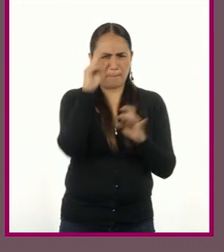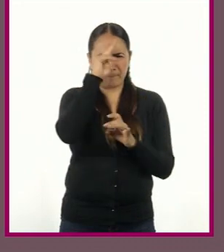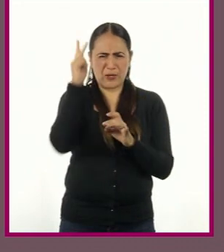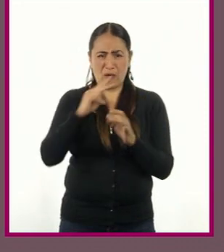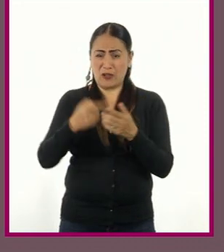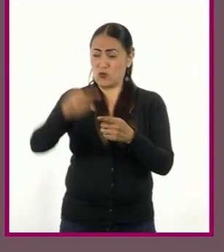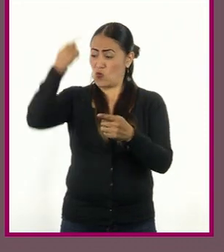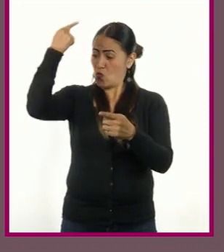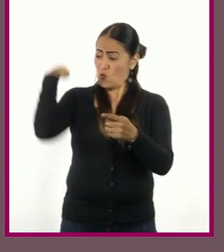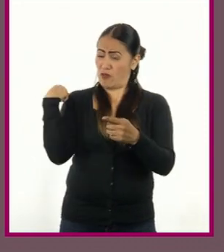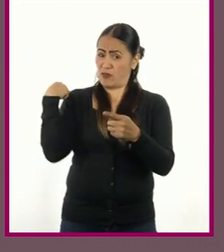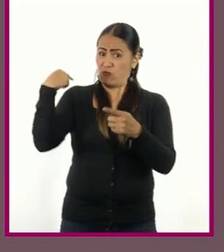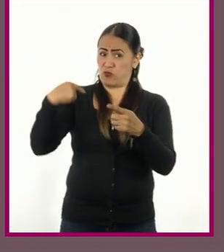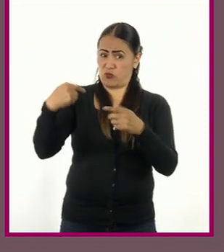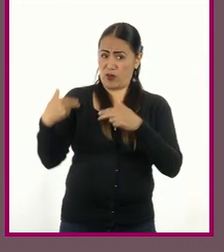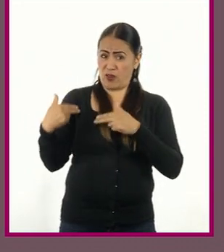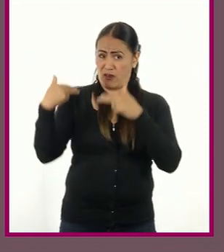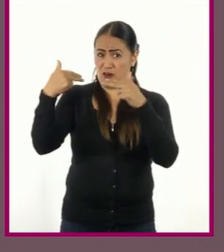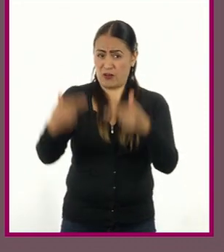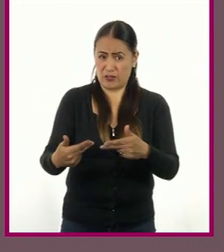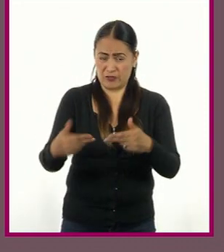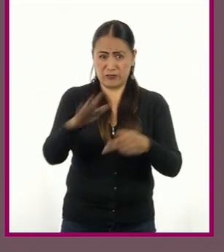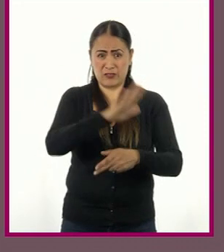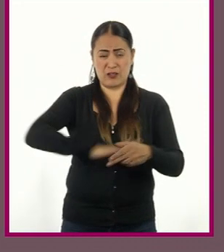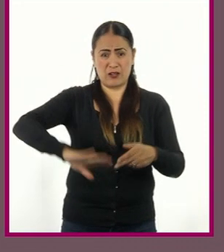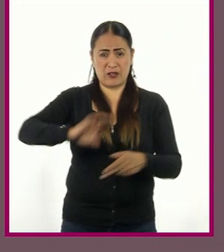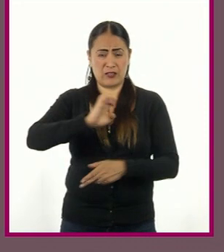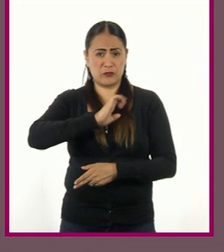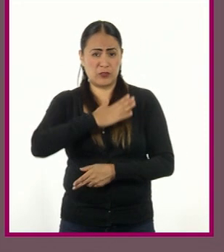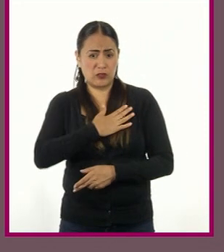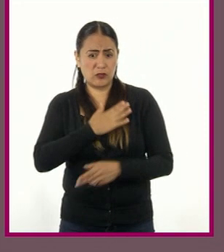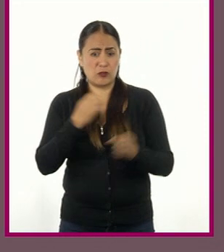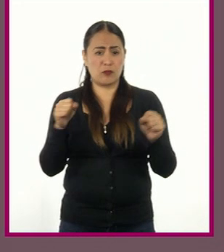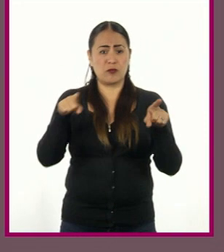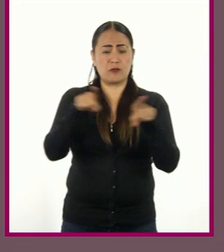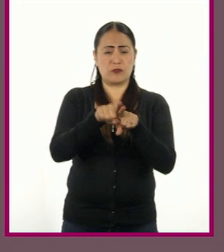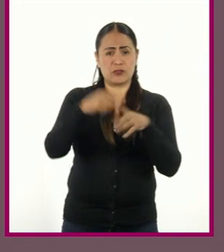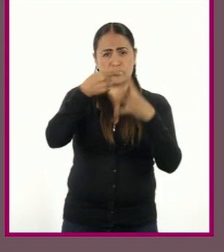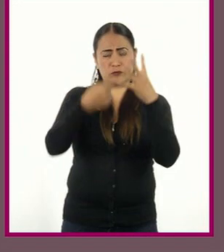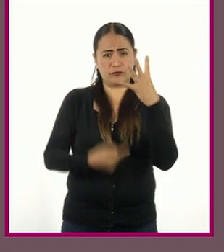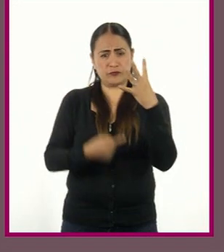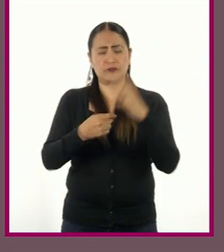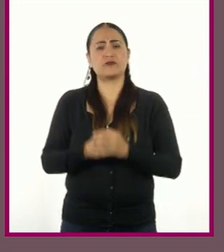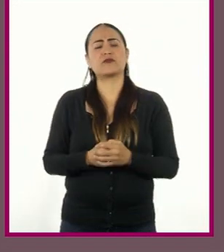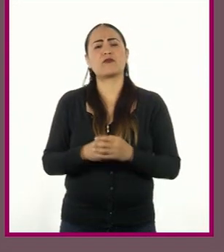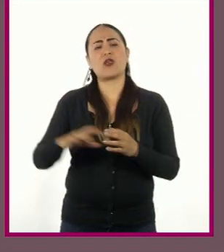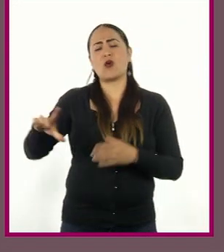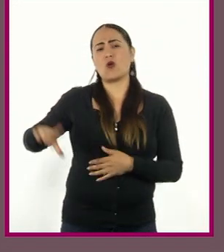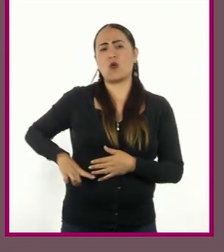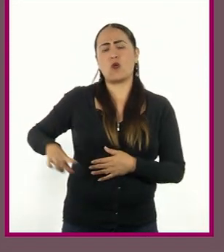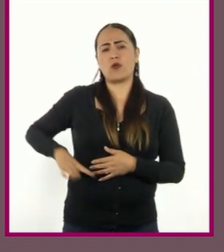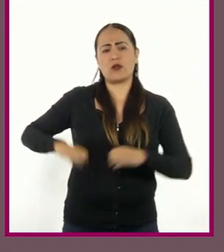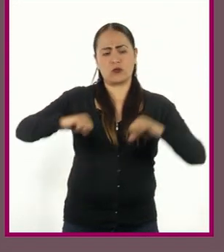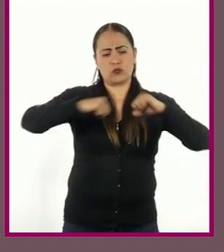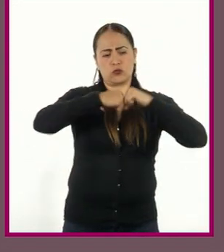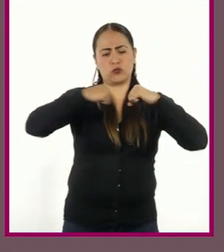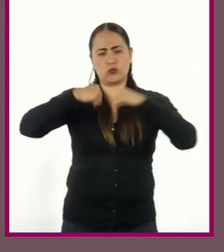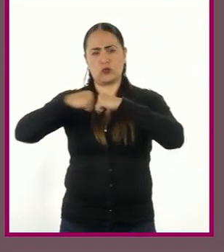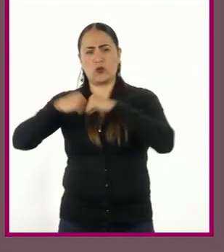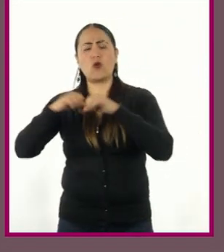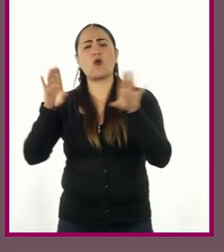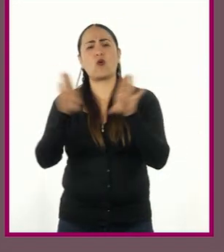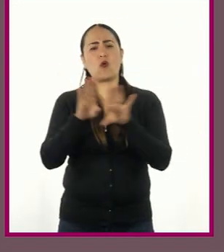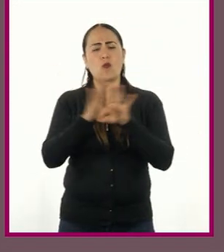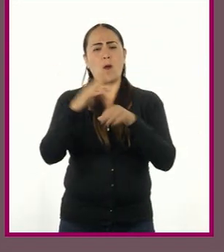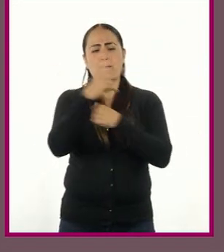pasado, en la herencia colonial y en la frágil delimitación fronteriza de los nuevos estados en el momento de su nacimiento como